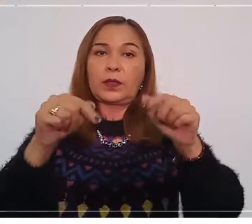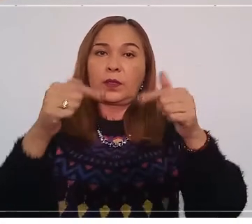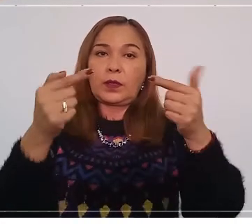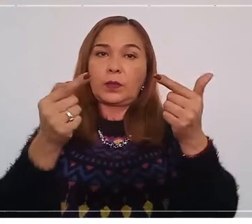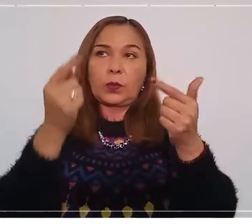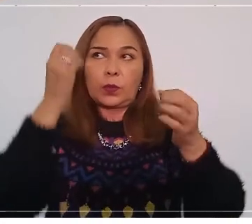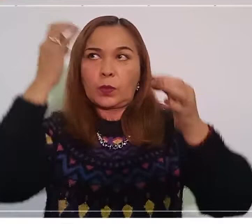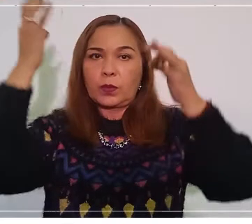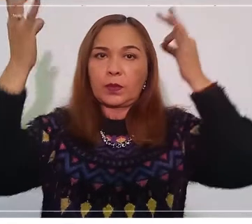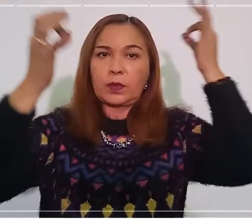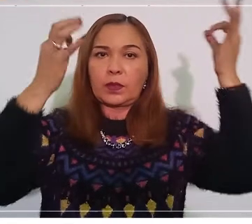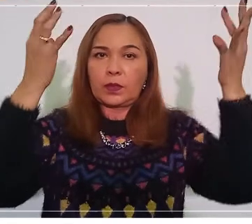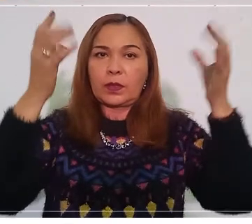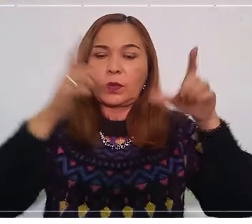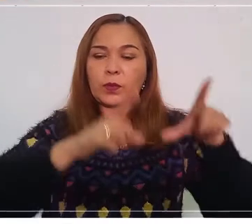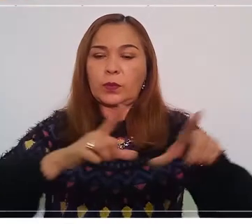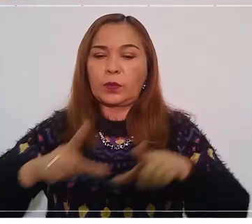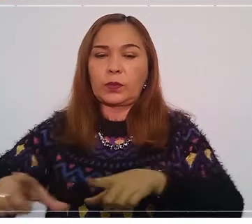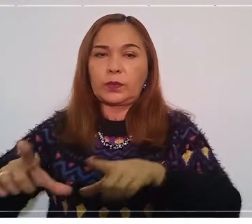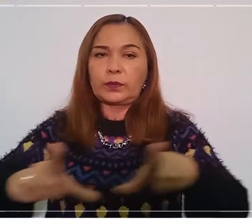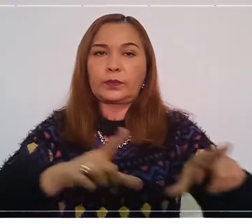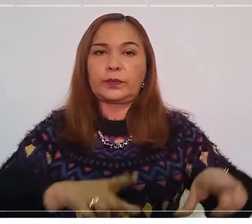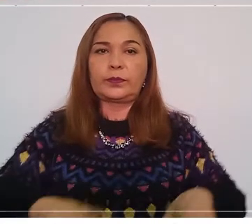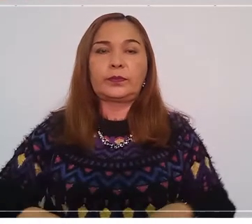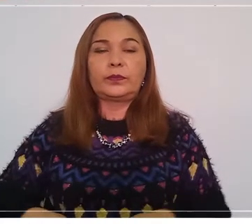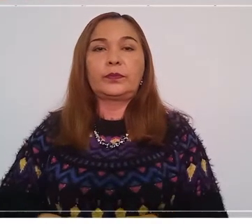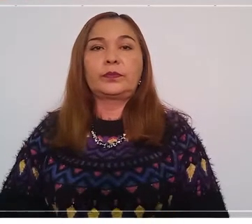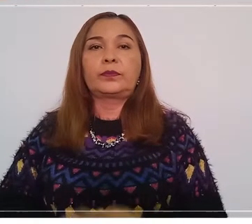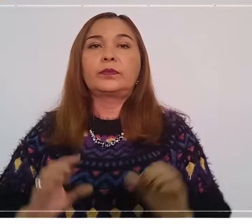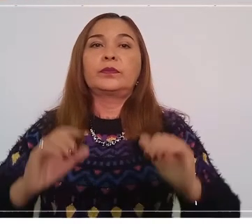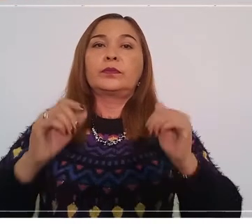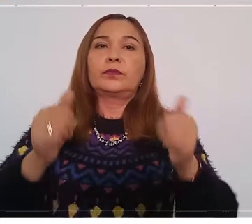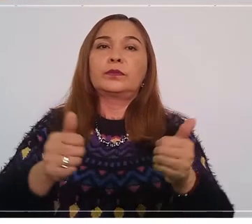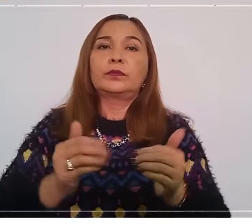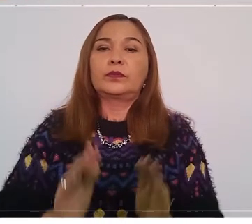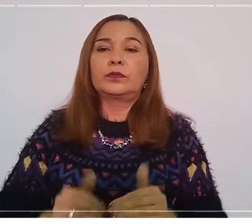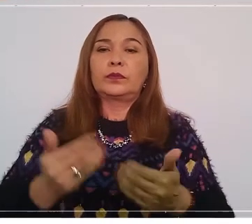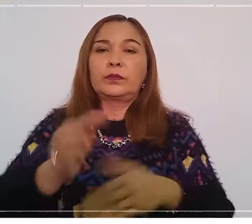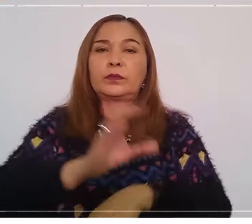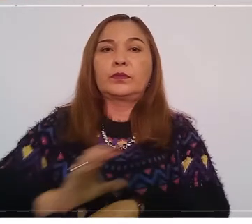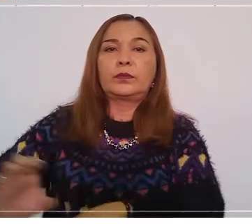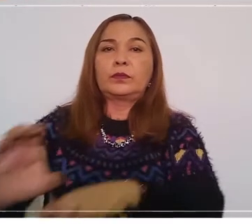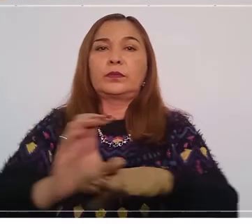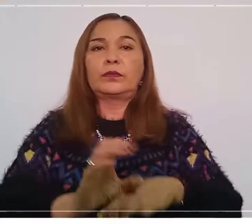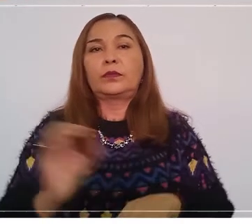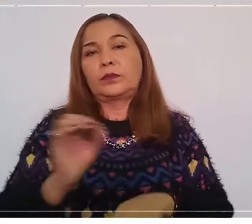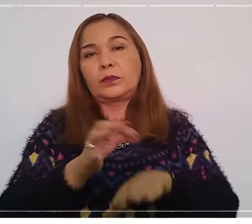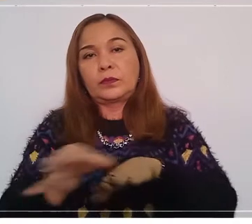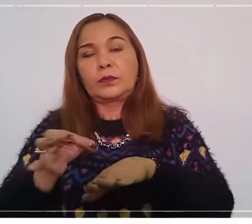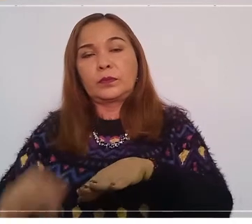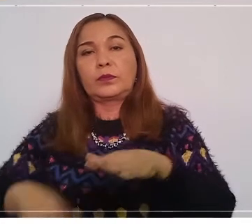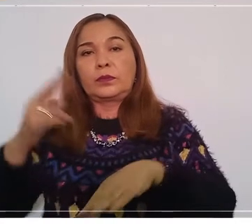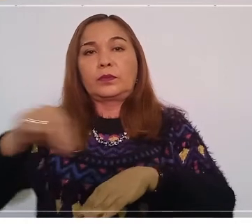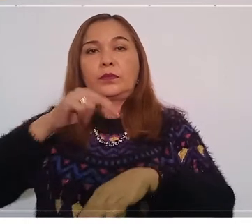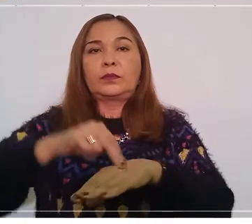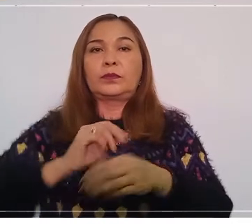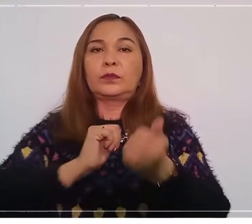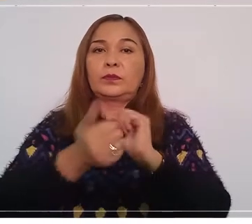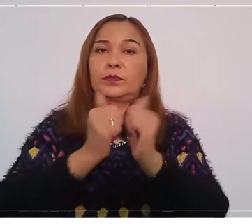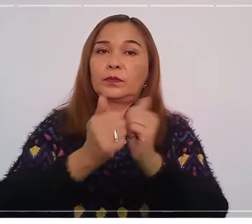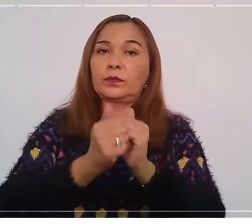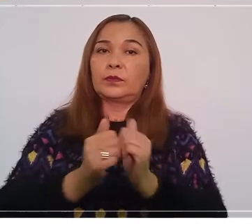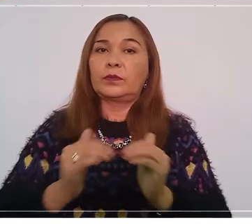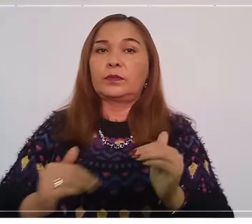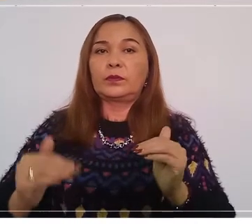creativo y lugaritz a da inicio de fase circuital o municipal del plan nacional de